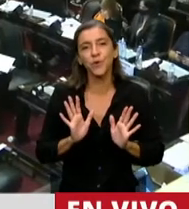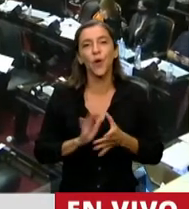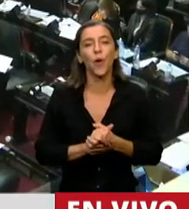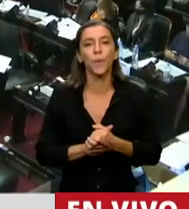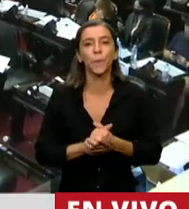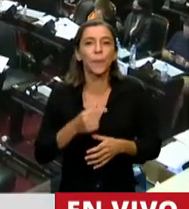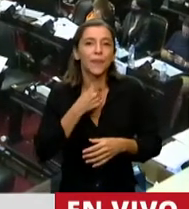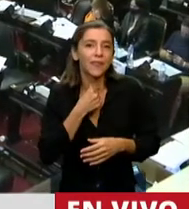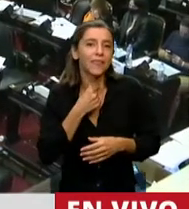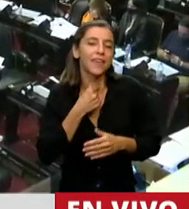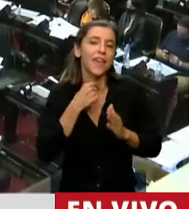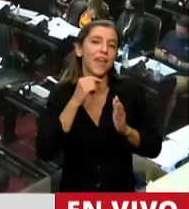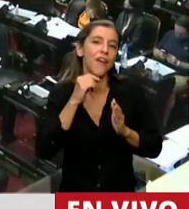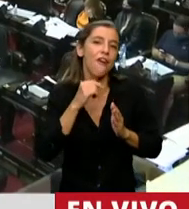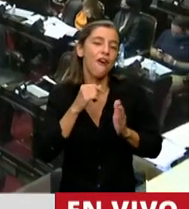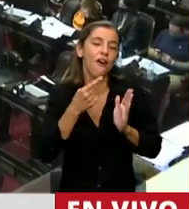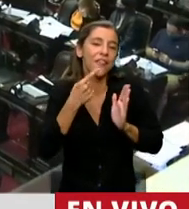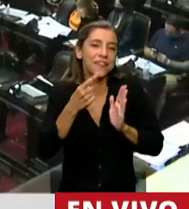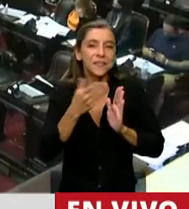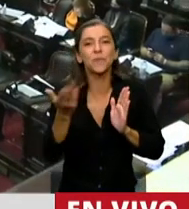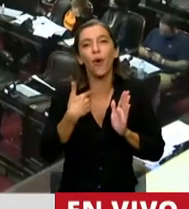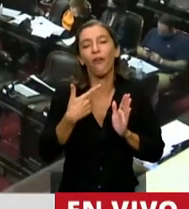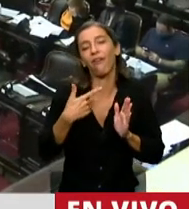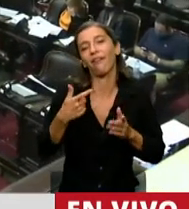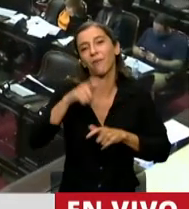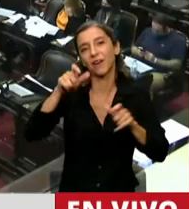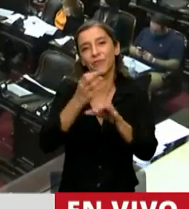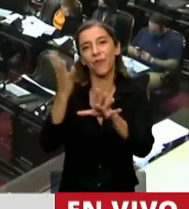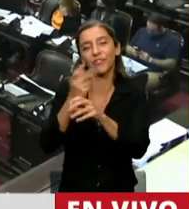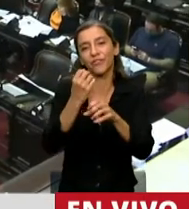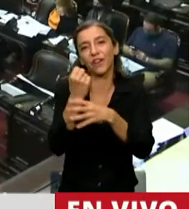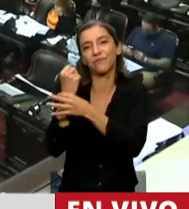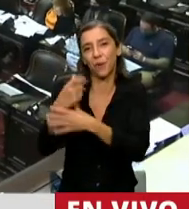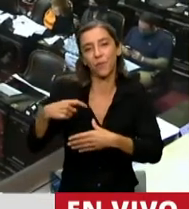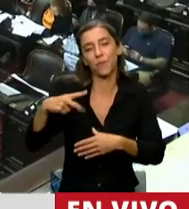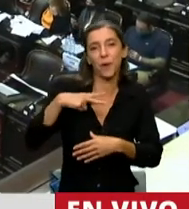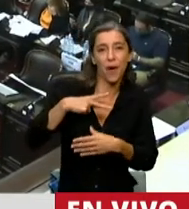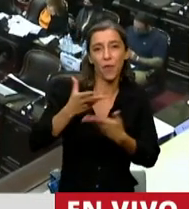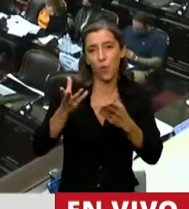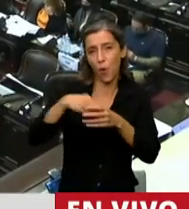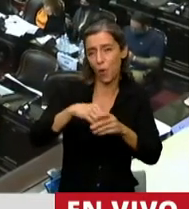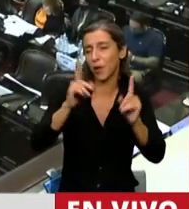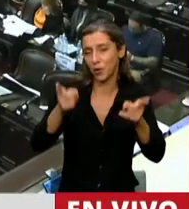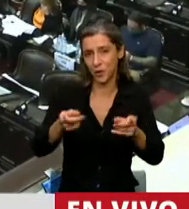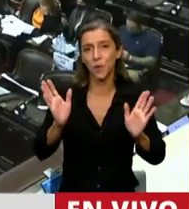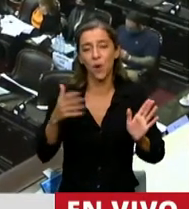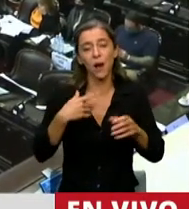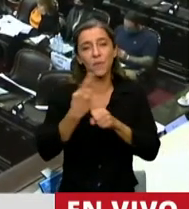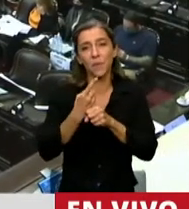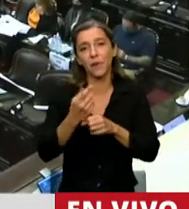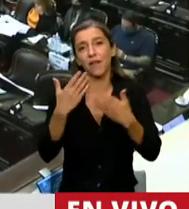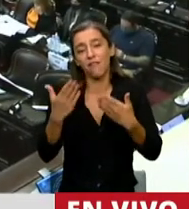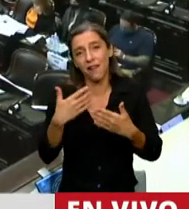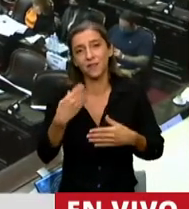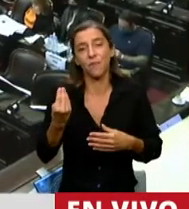a científicos del sector público y privado, pero en relación directa con lo que nos pasó este año, ¿no? Primero, el acierto de haber creado la unidad coronavirus, que